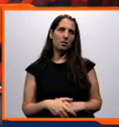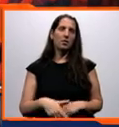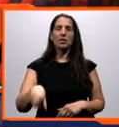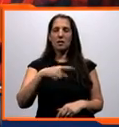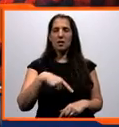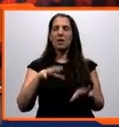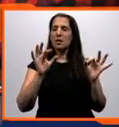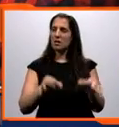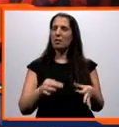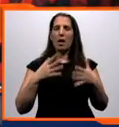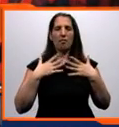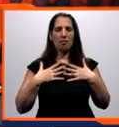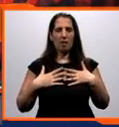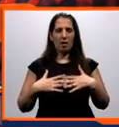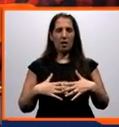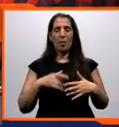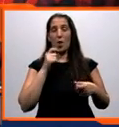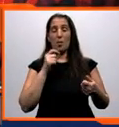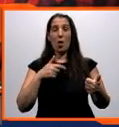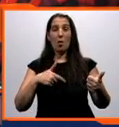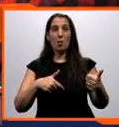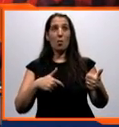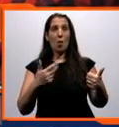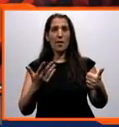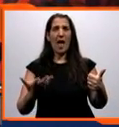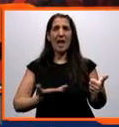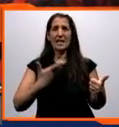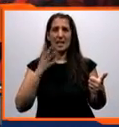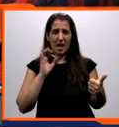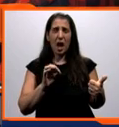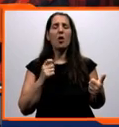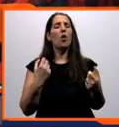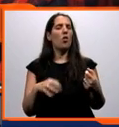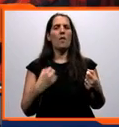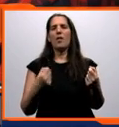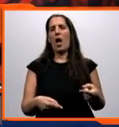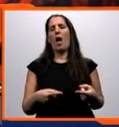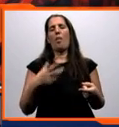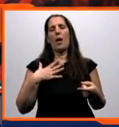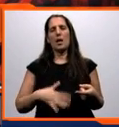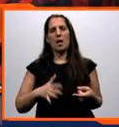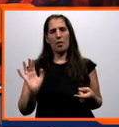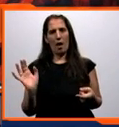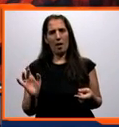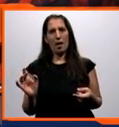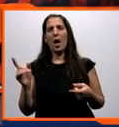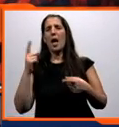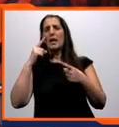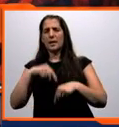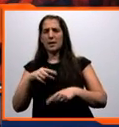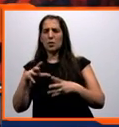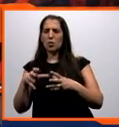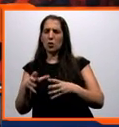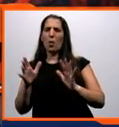tranquilidad frente a un posible accidente la institución está está firme se preocupa se